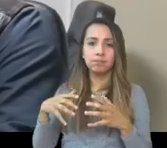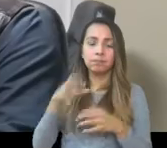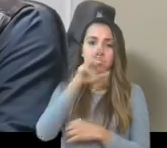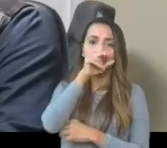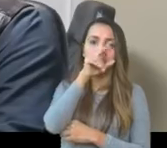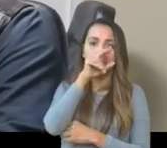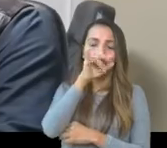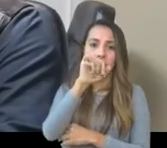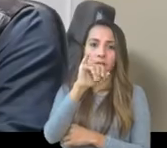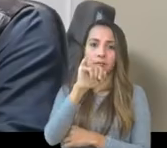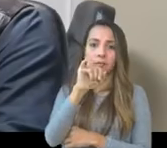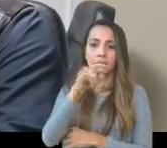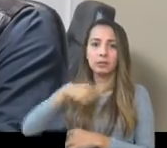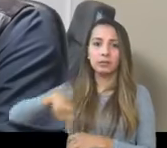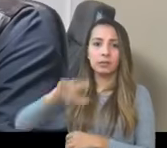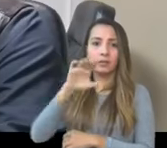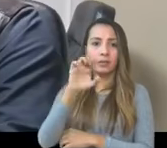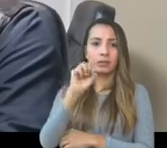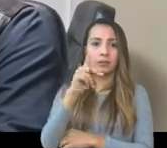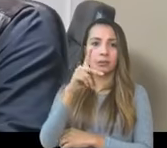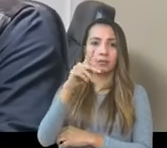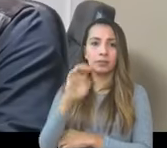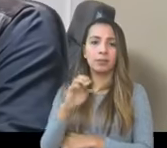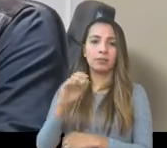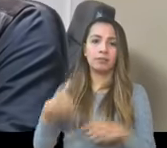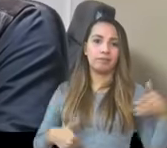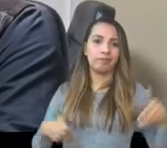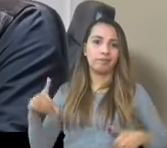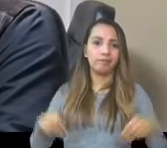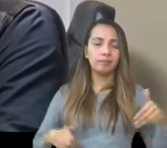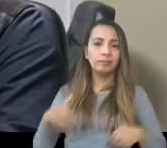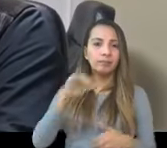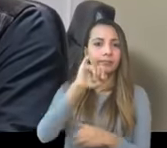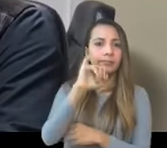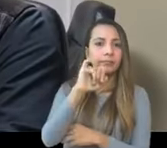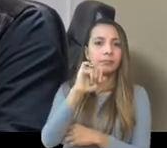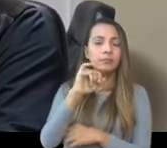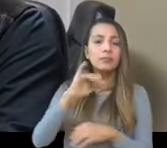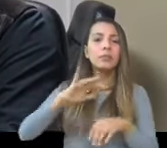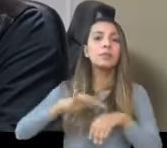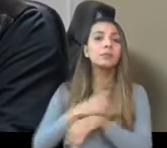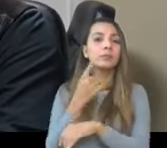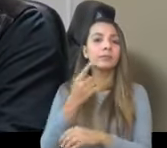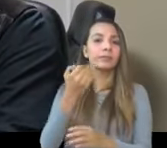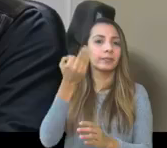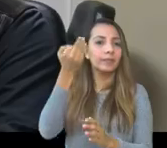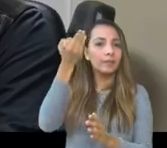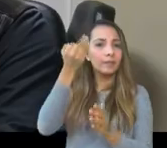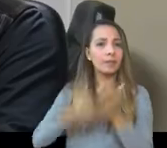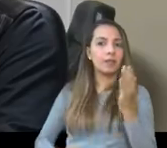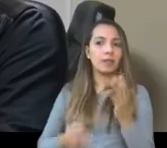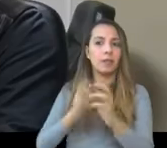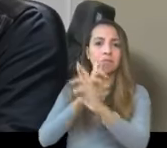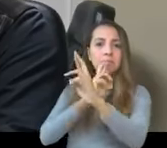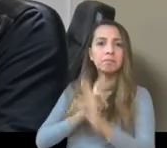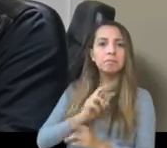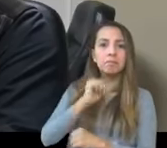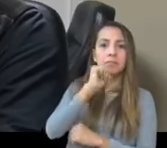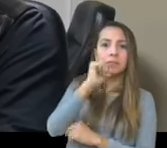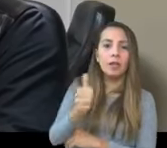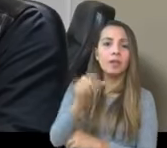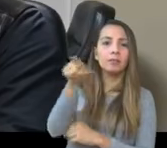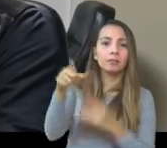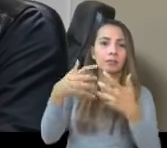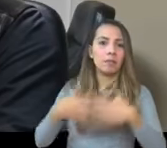preocupados y molestos, porque ante la falta de respuesta oportuna por la